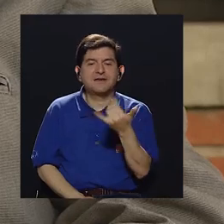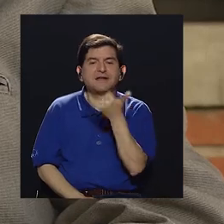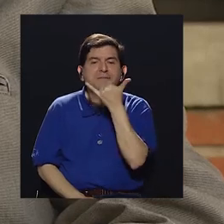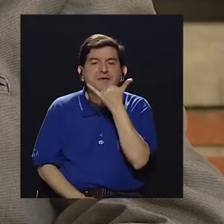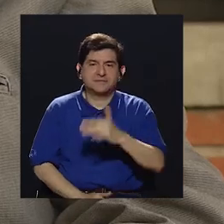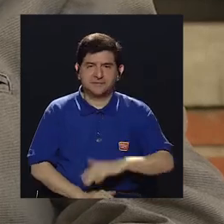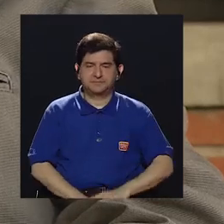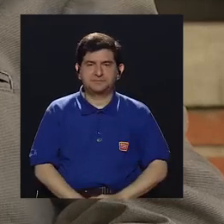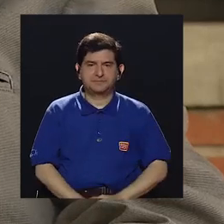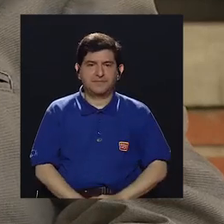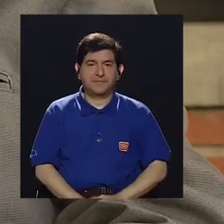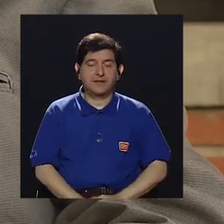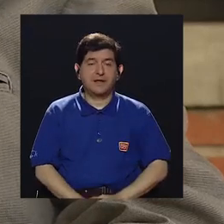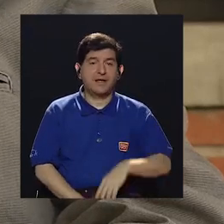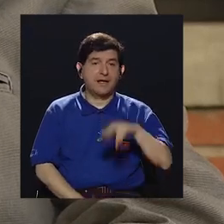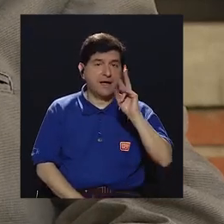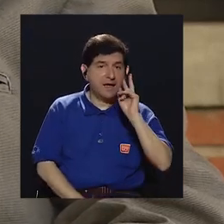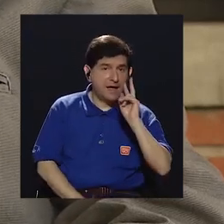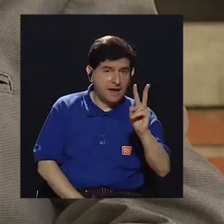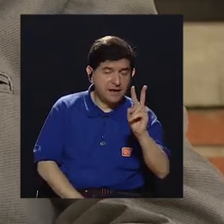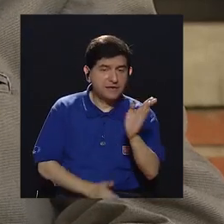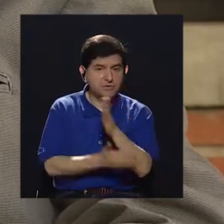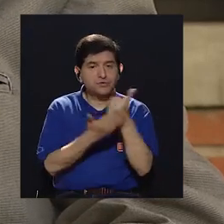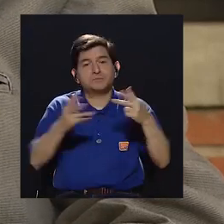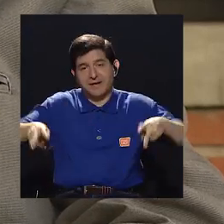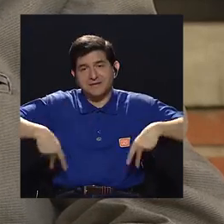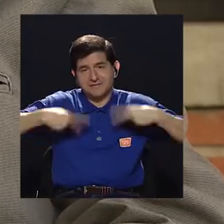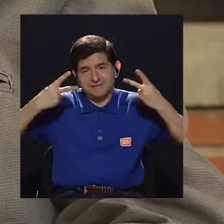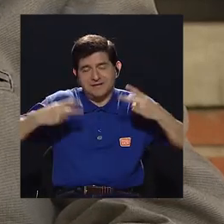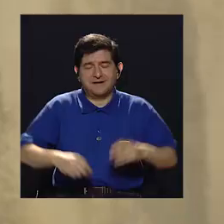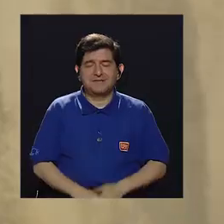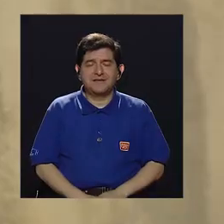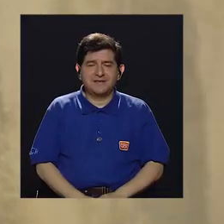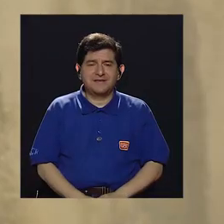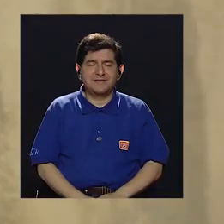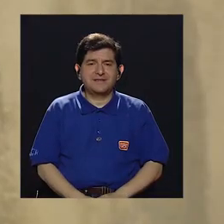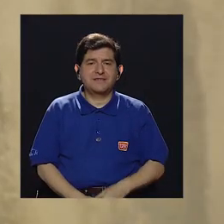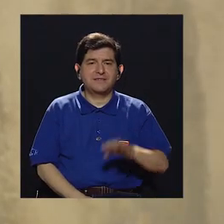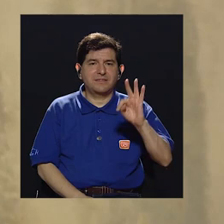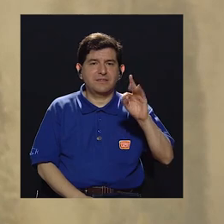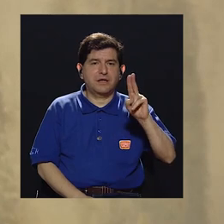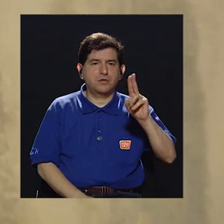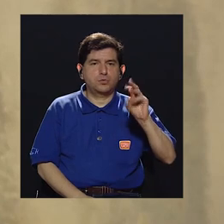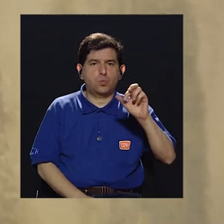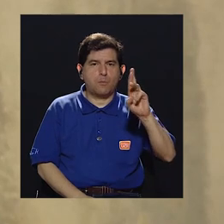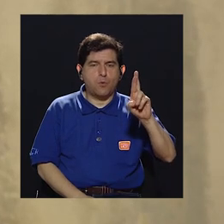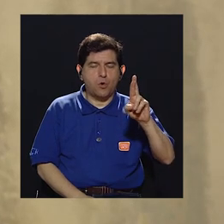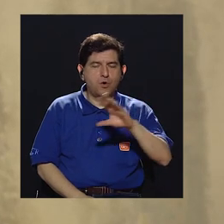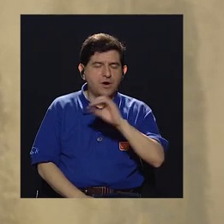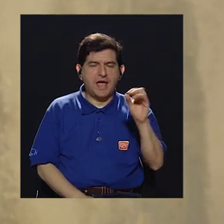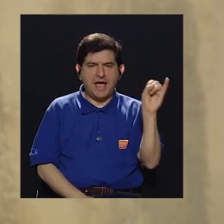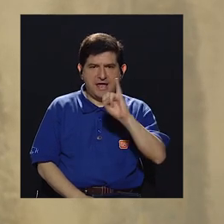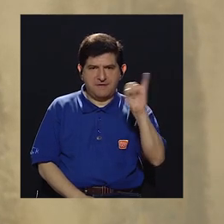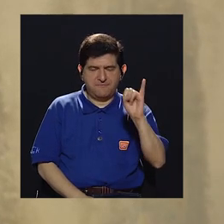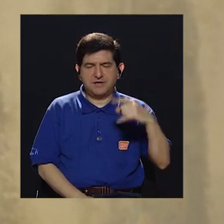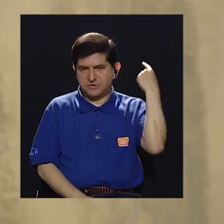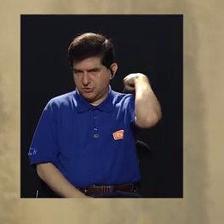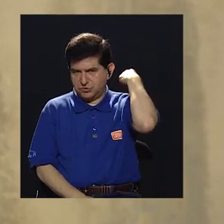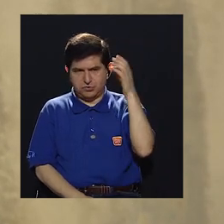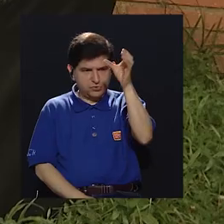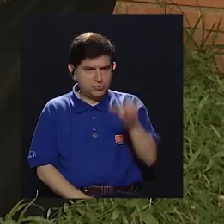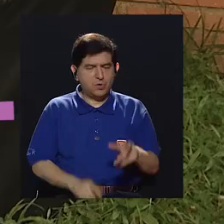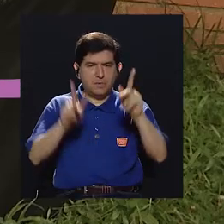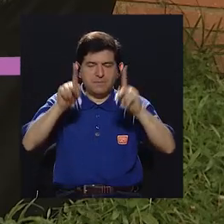para ver qué pasa. Y eso es en las dos extremidades de la vida. Los tumores y las infecciones en la columna vertebral son